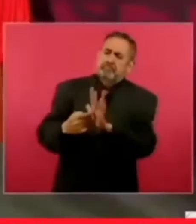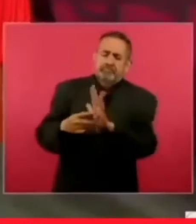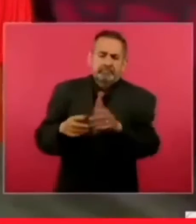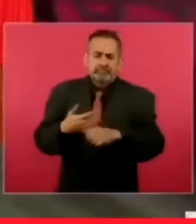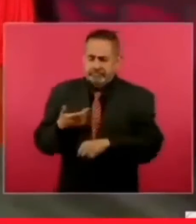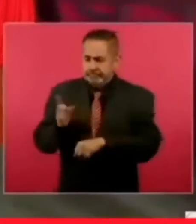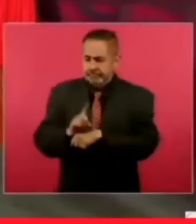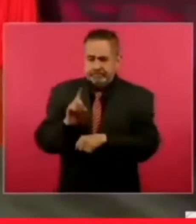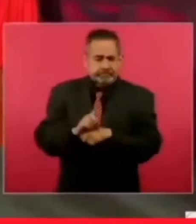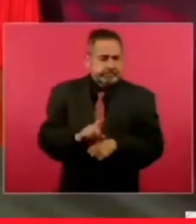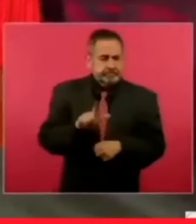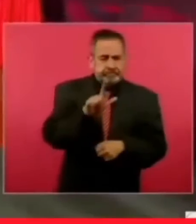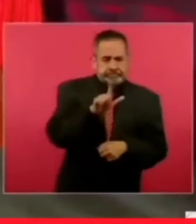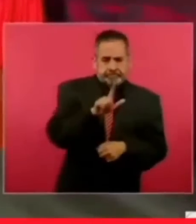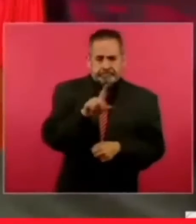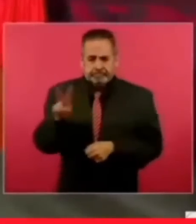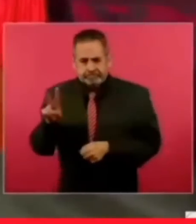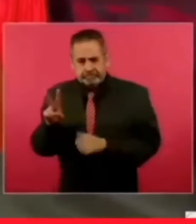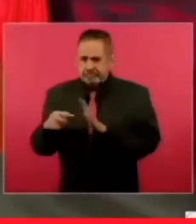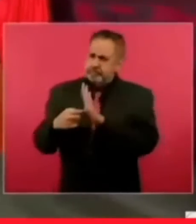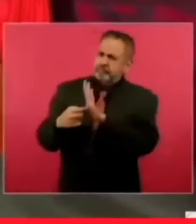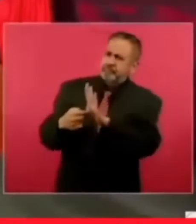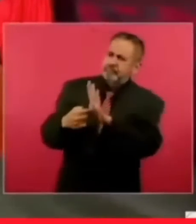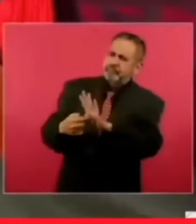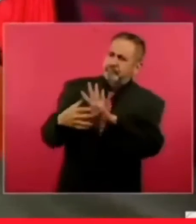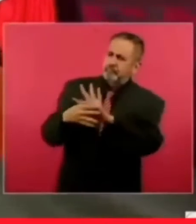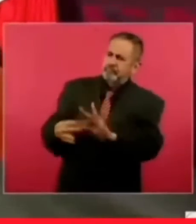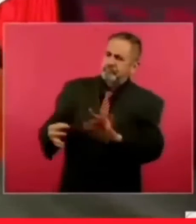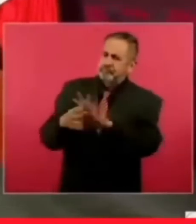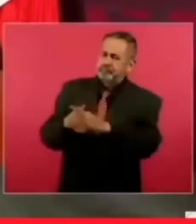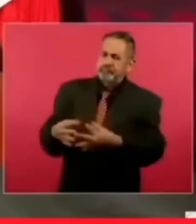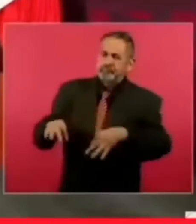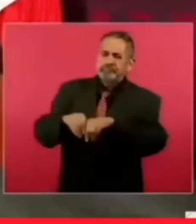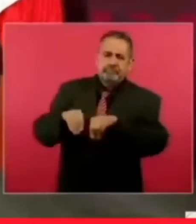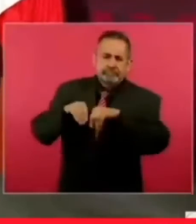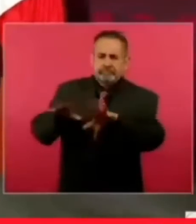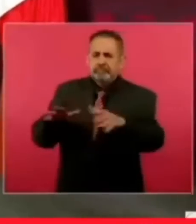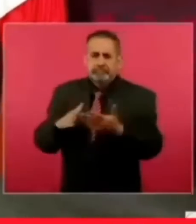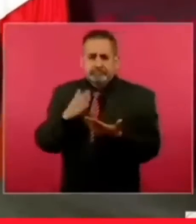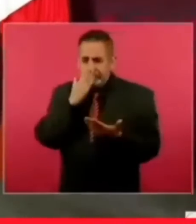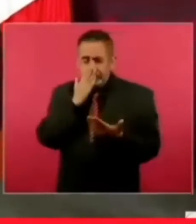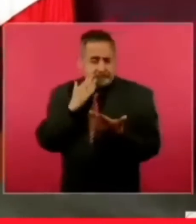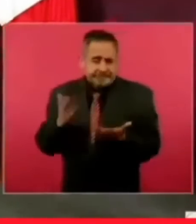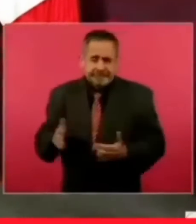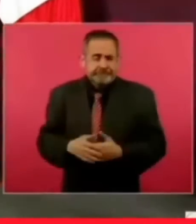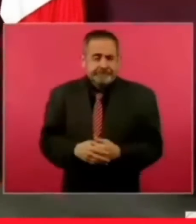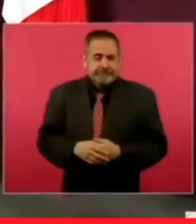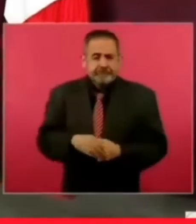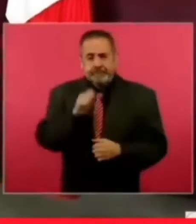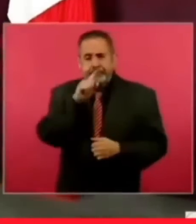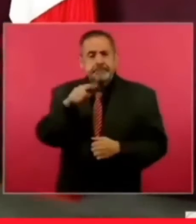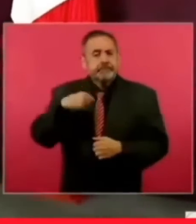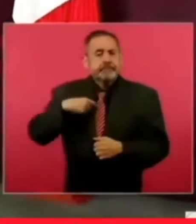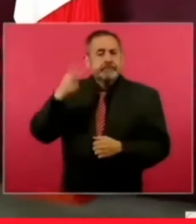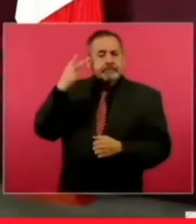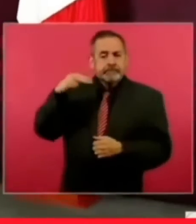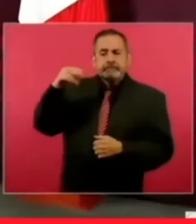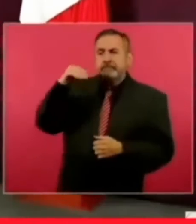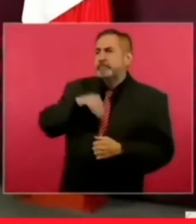todos los días, de lunes a viernes. Es muy importante, y también las giras